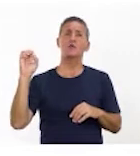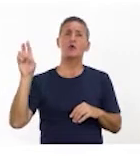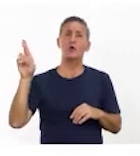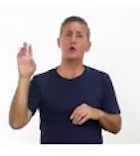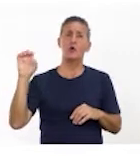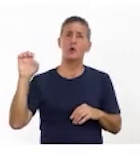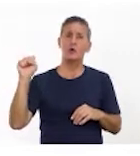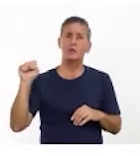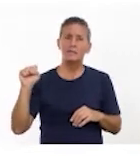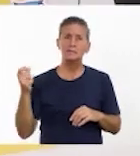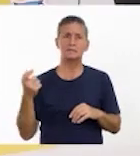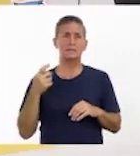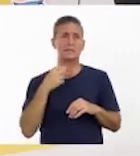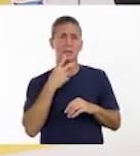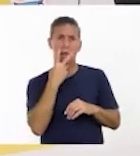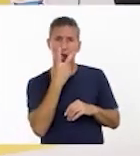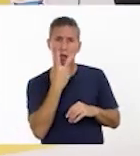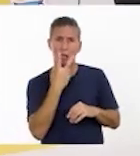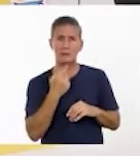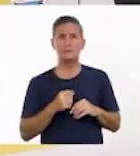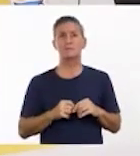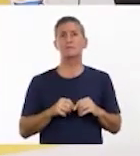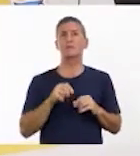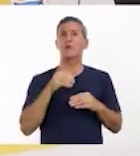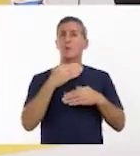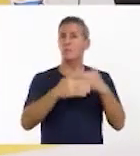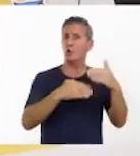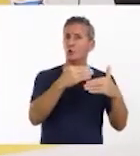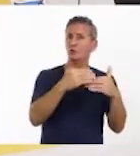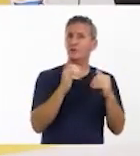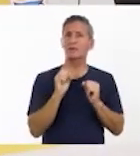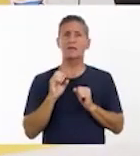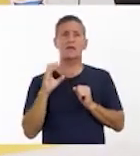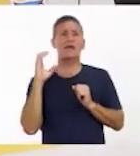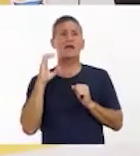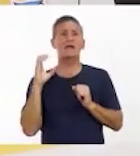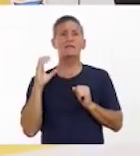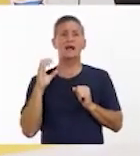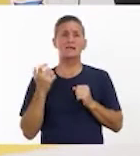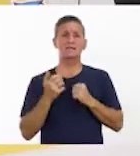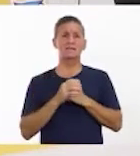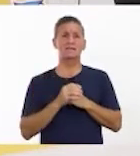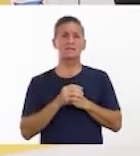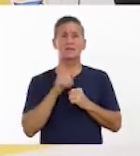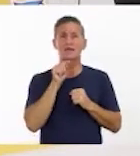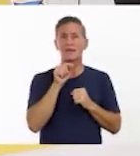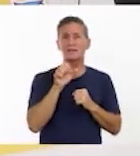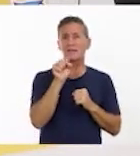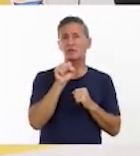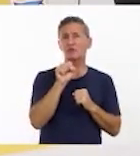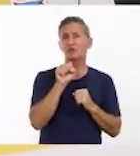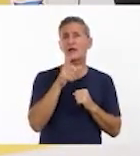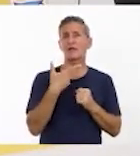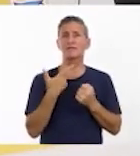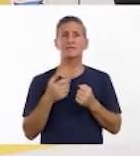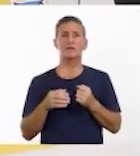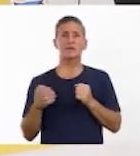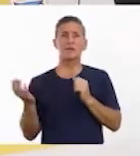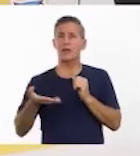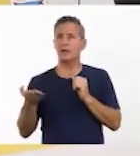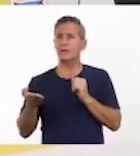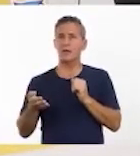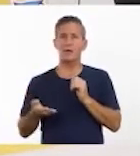a una reacción química estamos en presencia del proceso de catálisis. Los catalizadores son aquellas sustancias